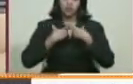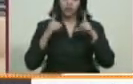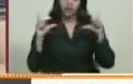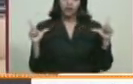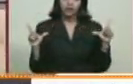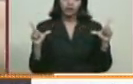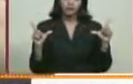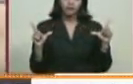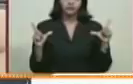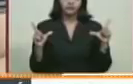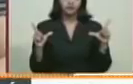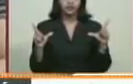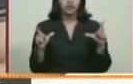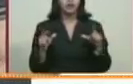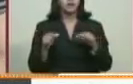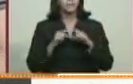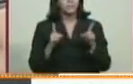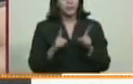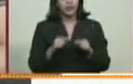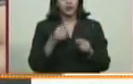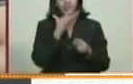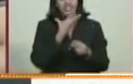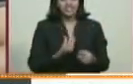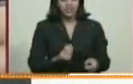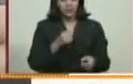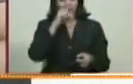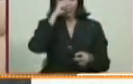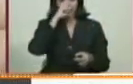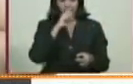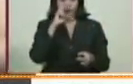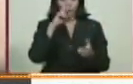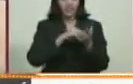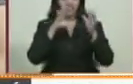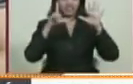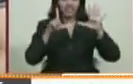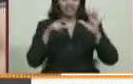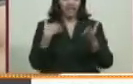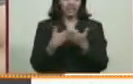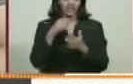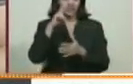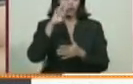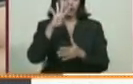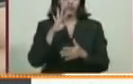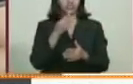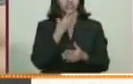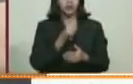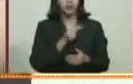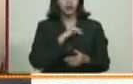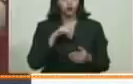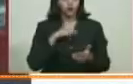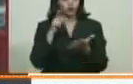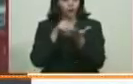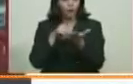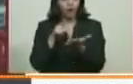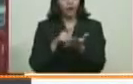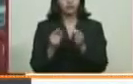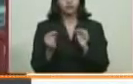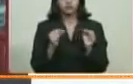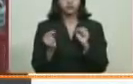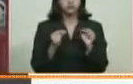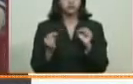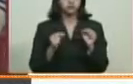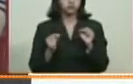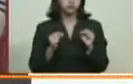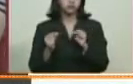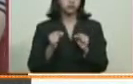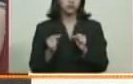año 2017, lo recuerdo clarito, antes del 24 de diciembre, nosotros estuvimos allí protagonizando todas sus